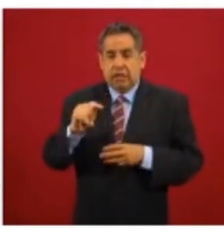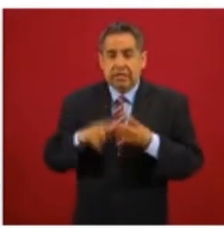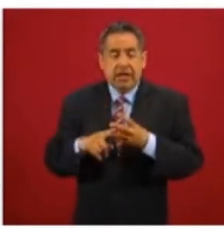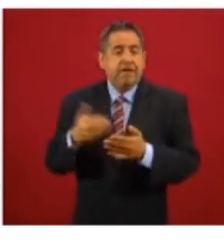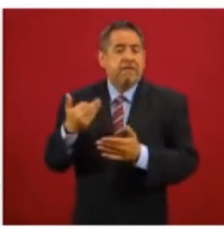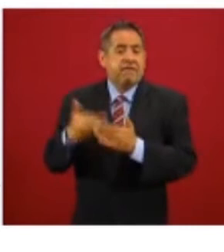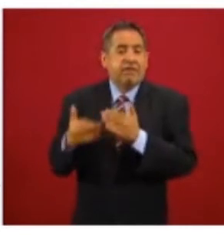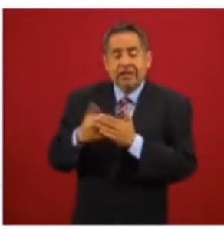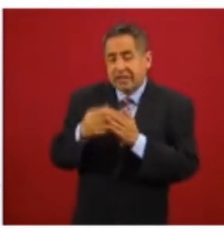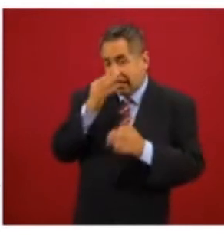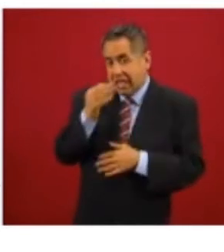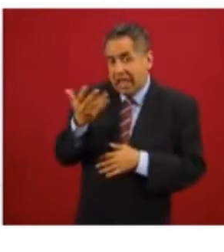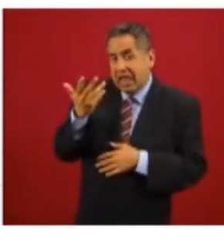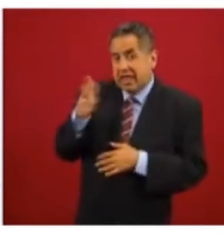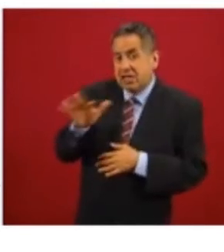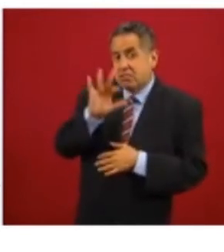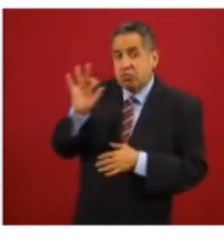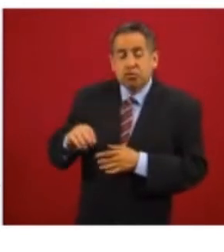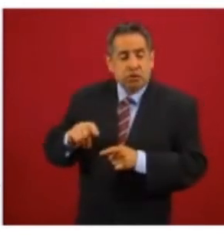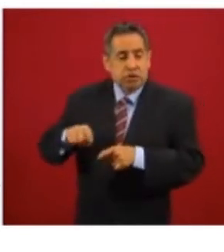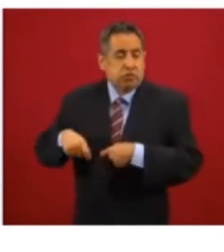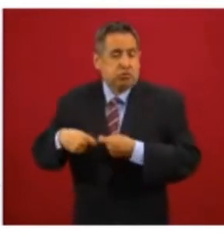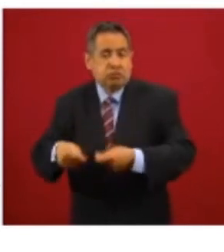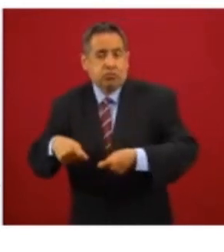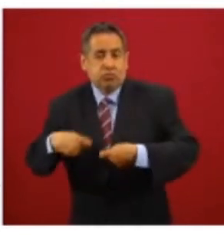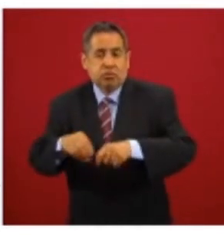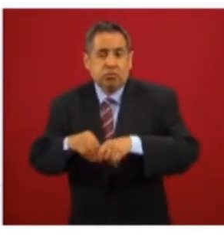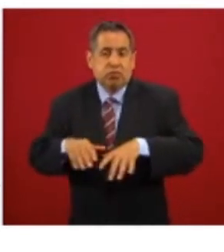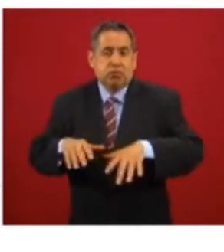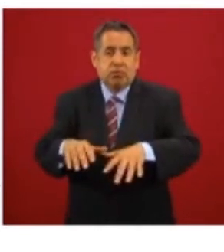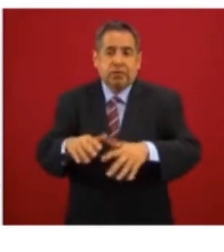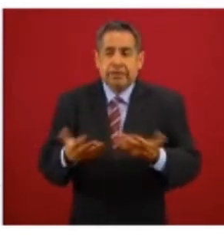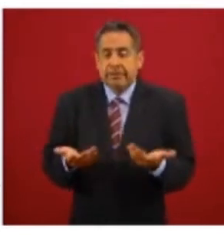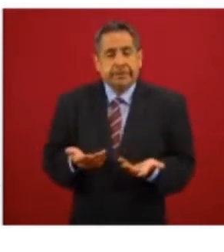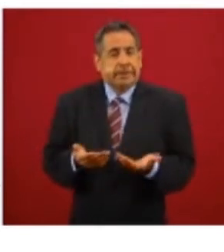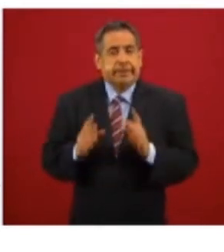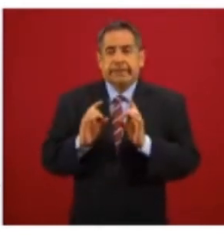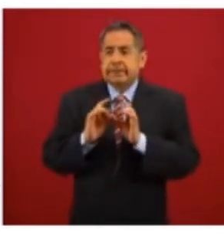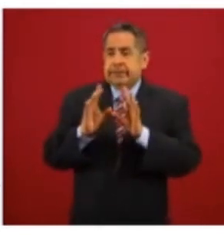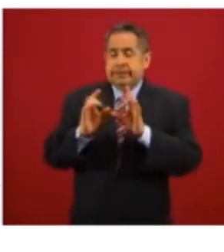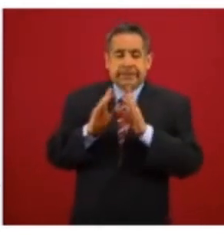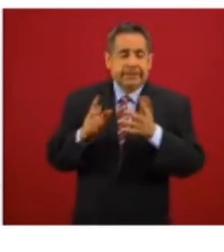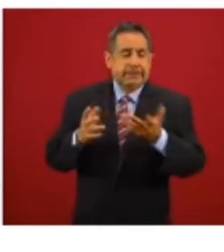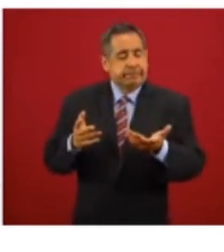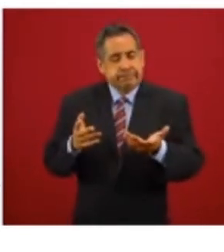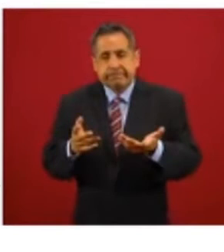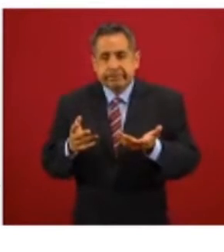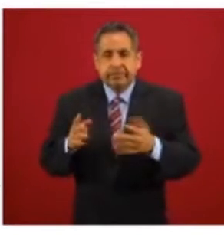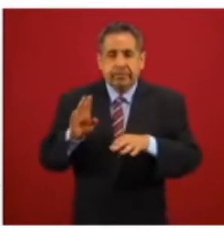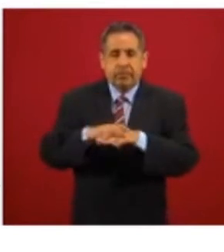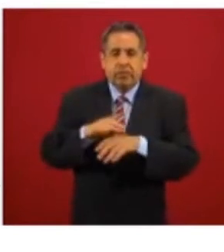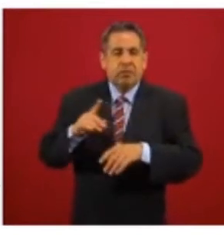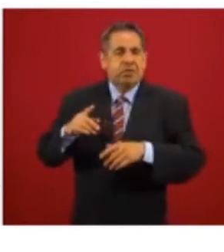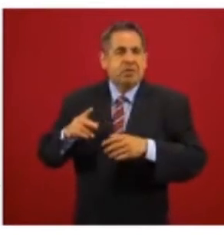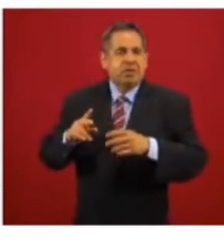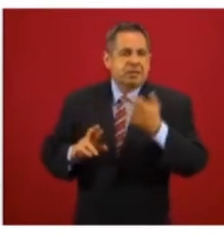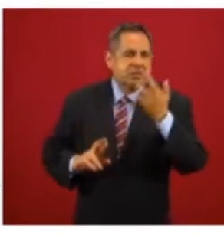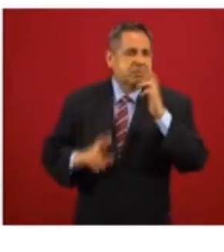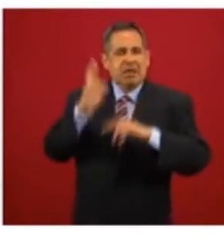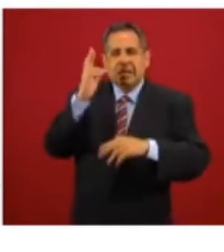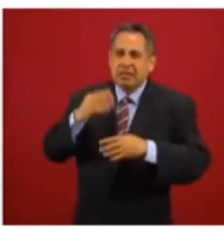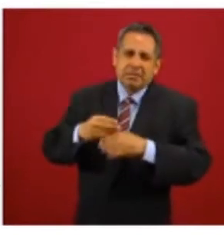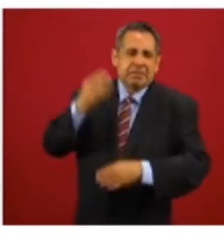por entregar un 10%, desafortunadamente por los eventos que hubo y la toma de la presa